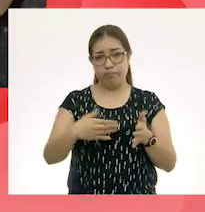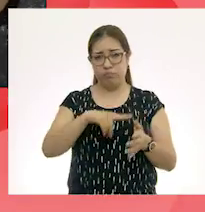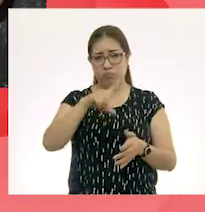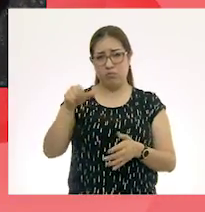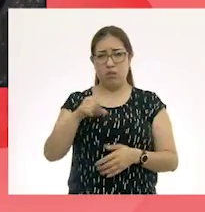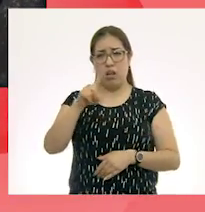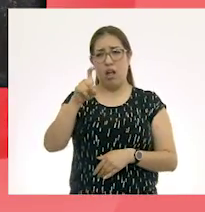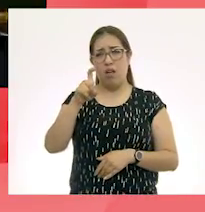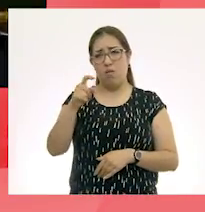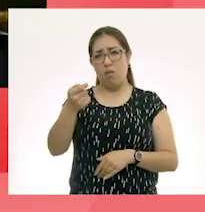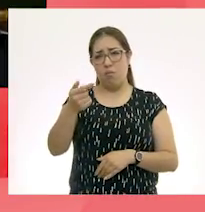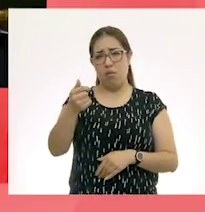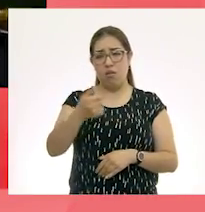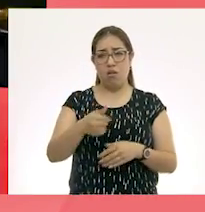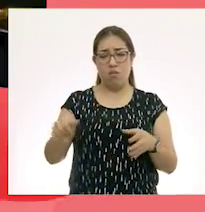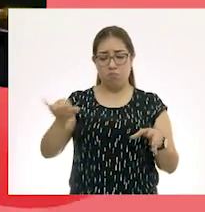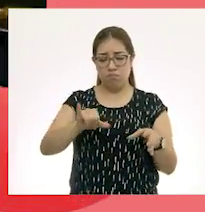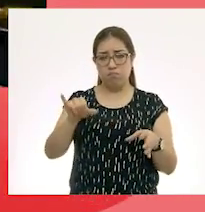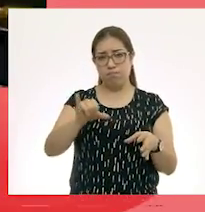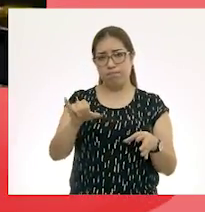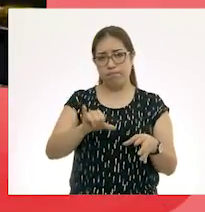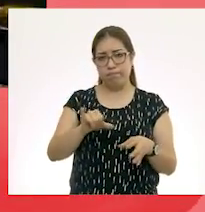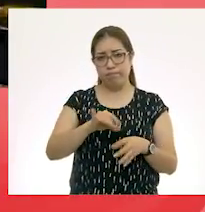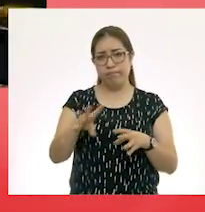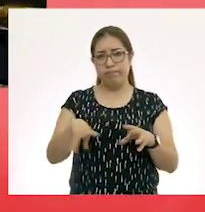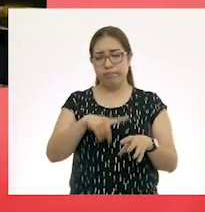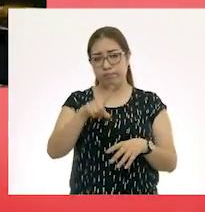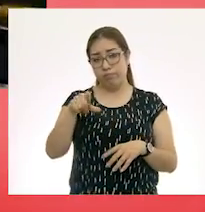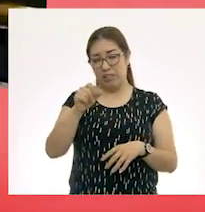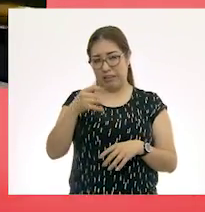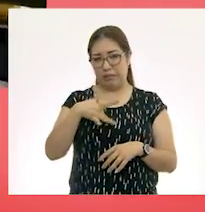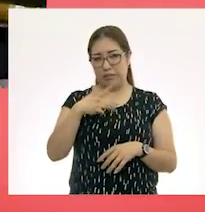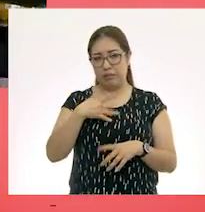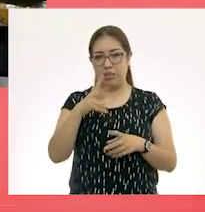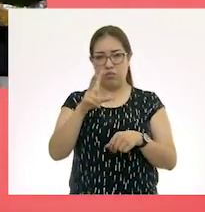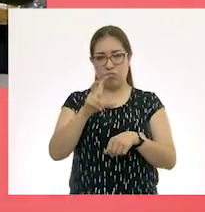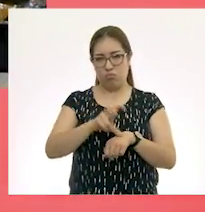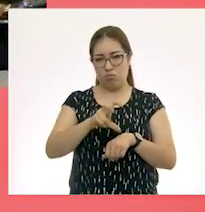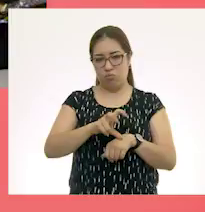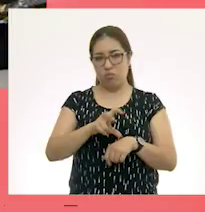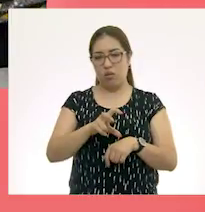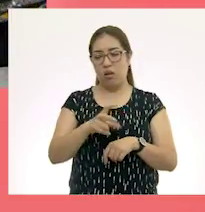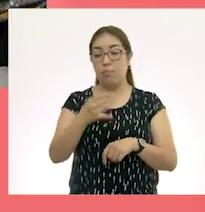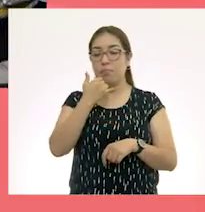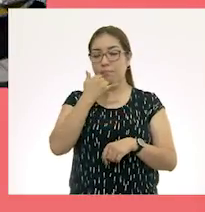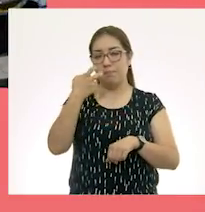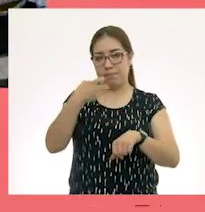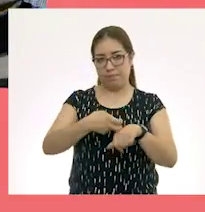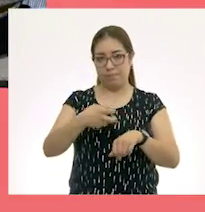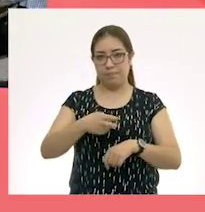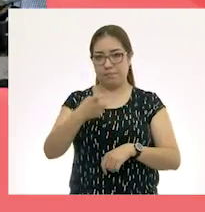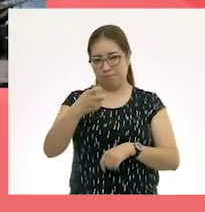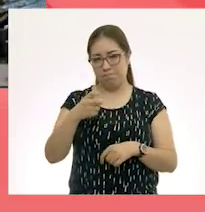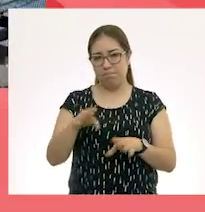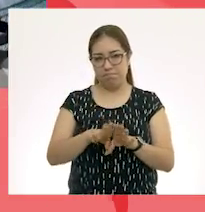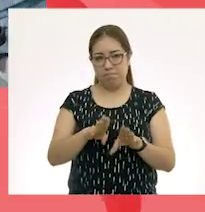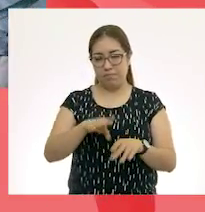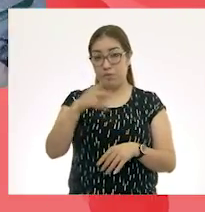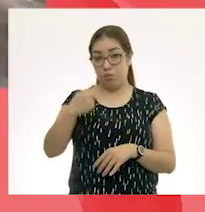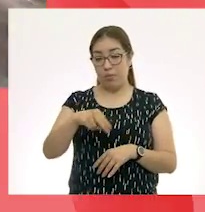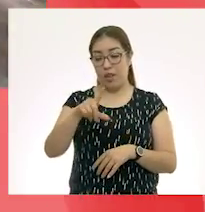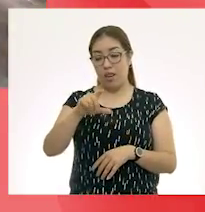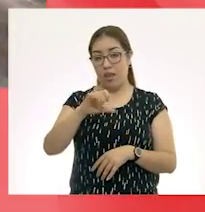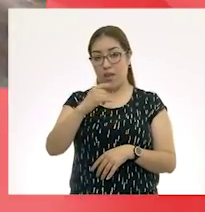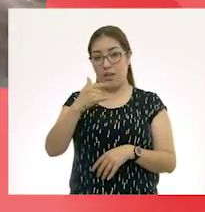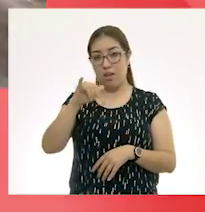de lejía de ceniza para que pare el pilón, para que queden duritos. Ah, muy bien. Lejía Sí, de ceniza. de ceniza.